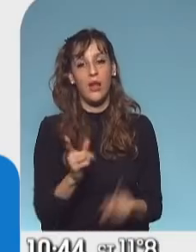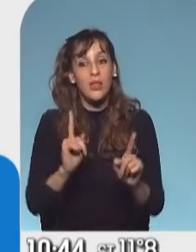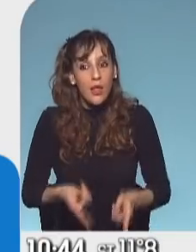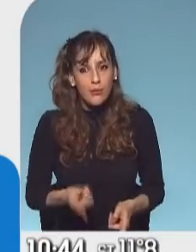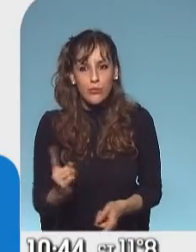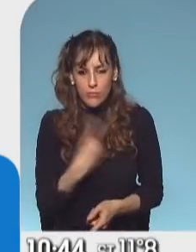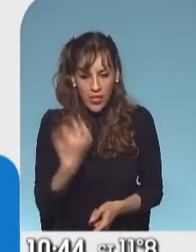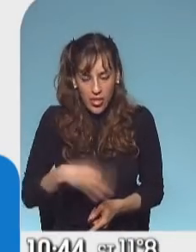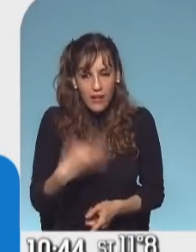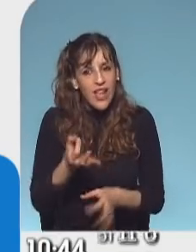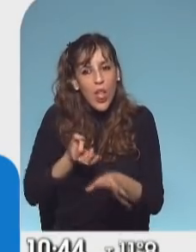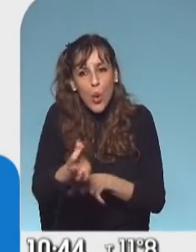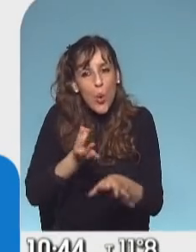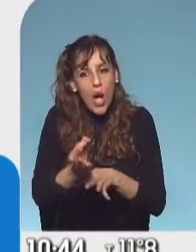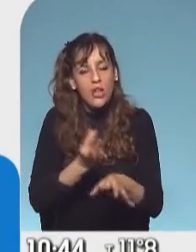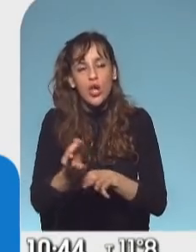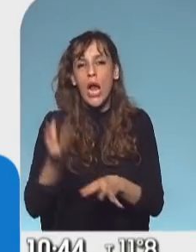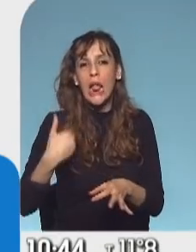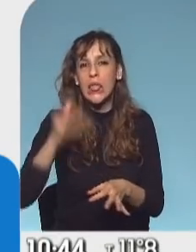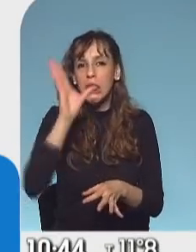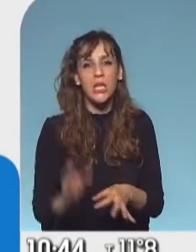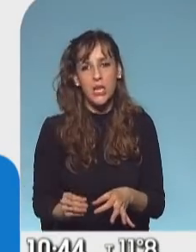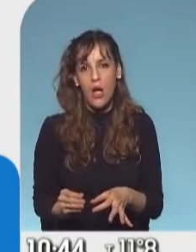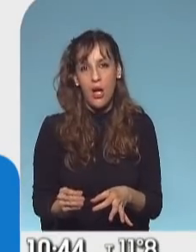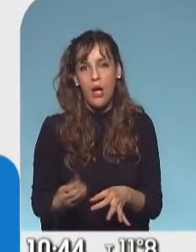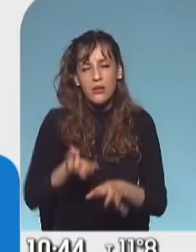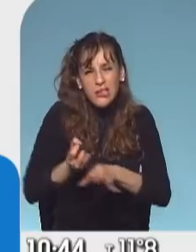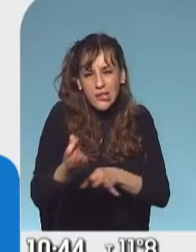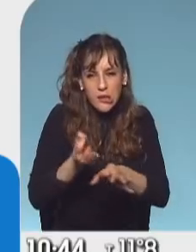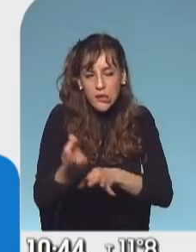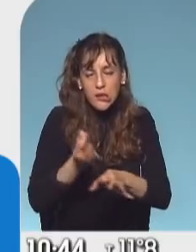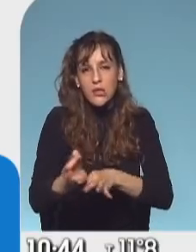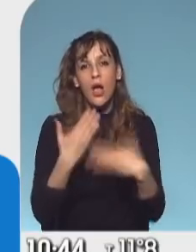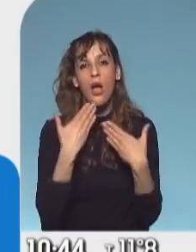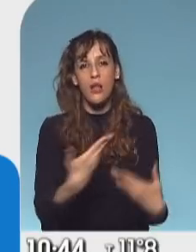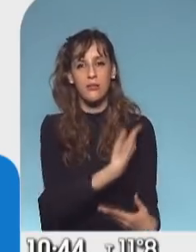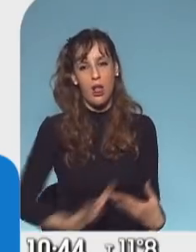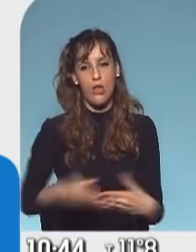gran educación para toda la Argentina desde el Estado.